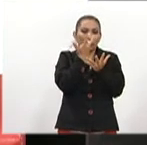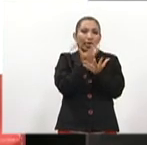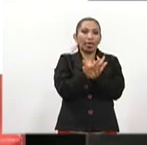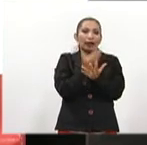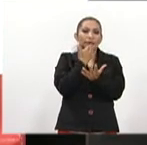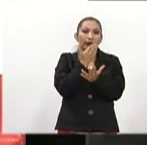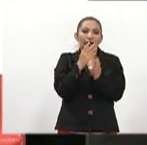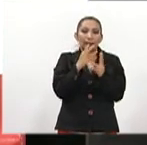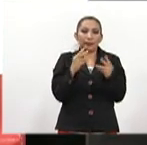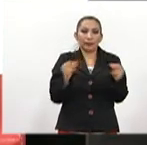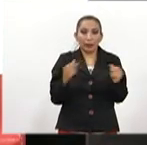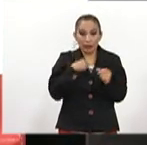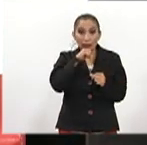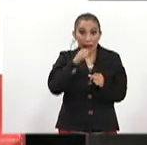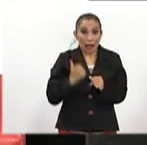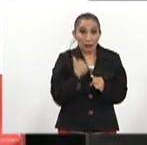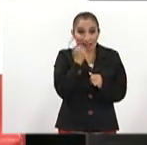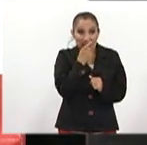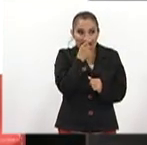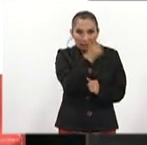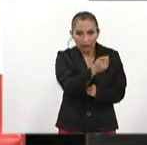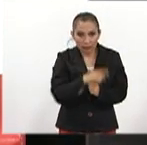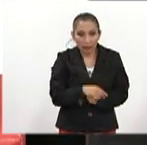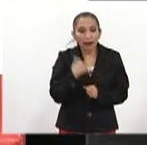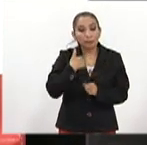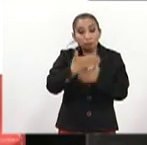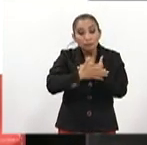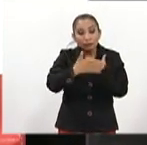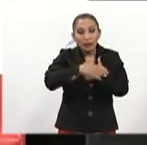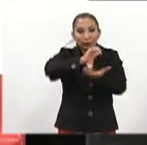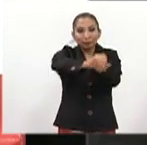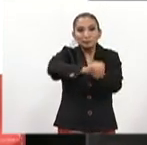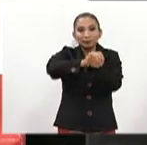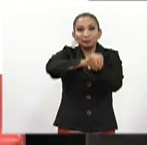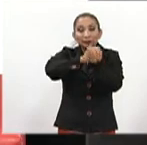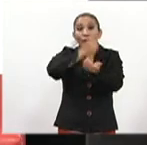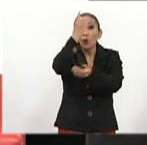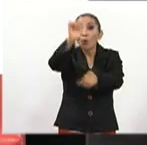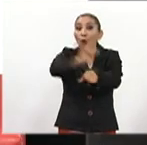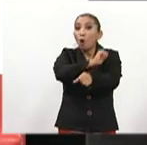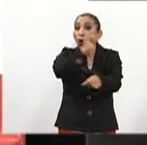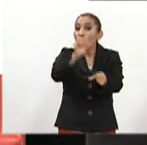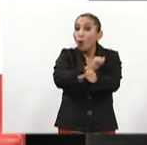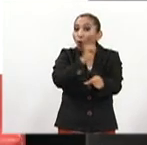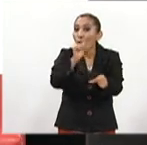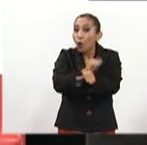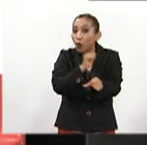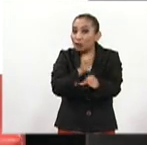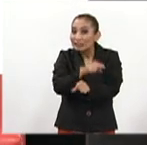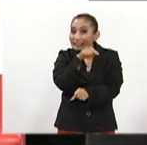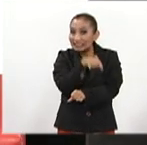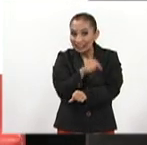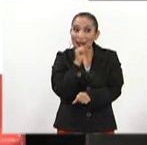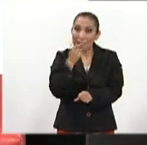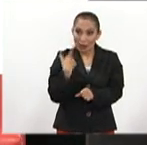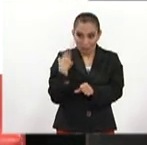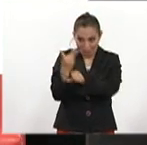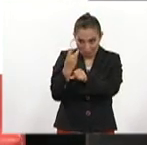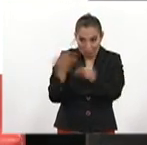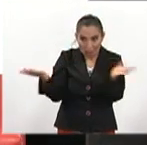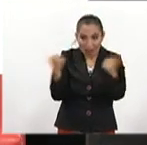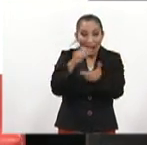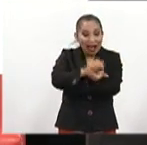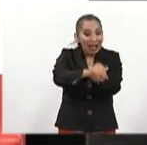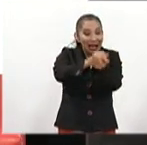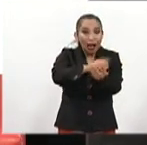aprovecho rápidamente el espacio para comentar que vamos a tener la rifa de un automóvil, que eso también es muy motivante.